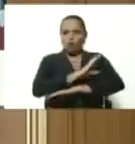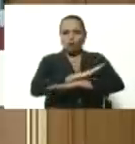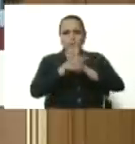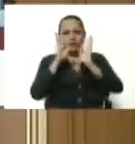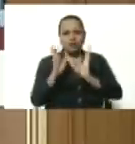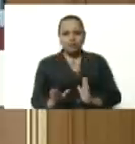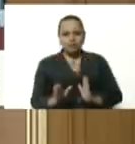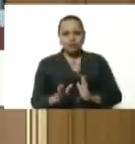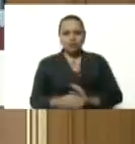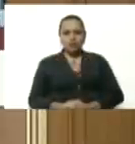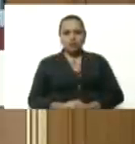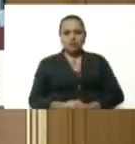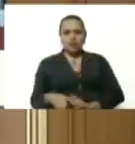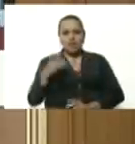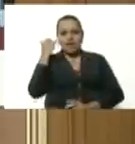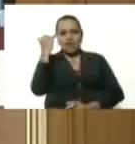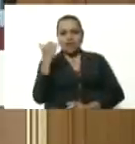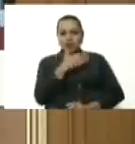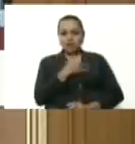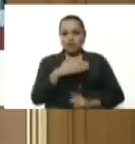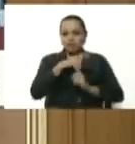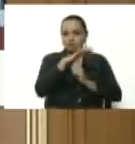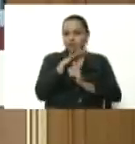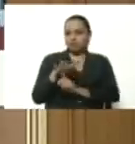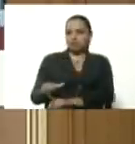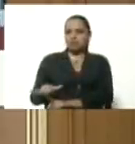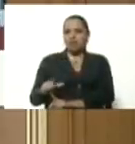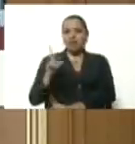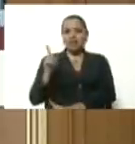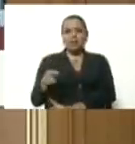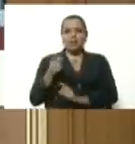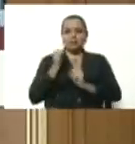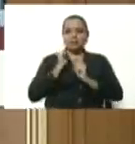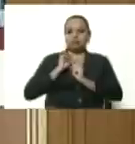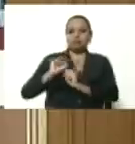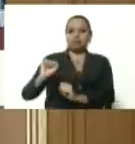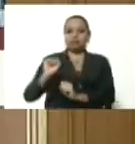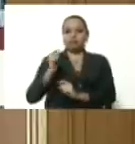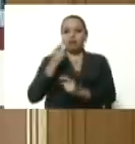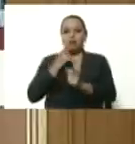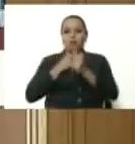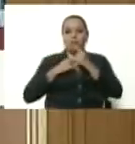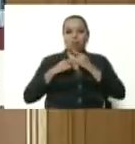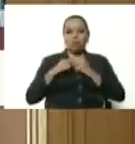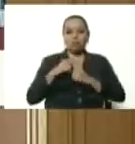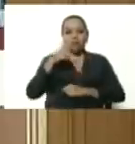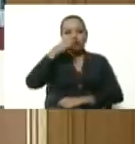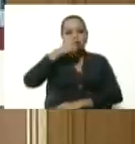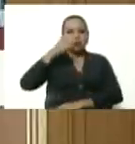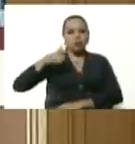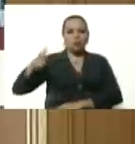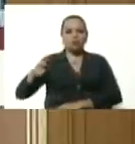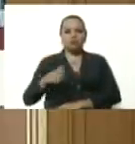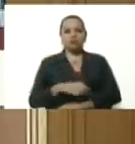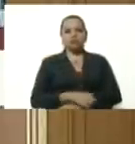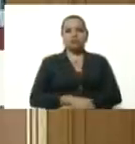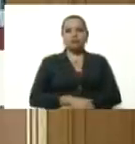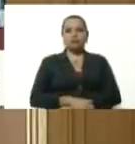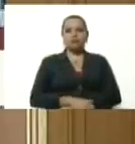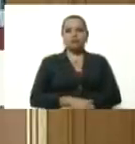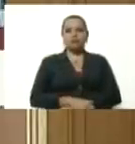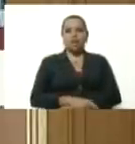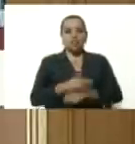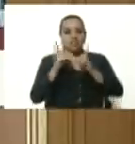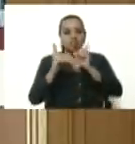posiciones supremacistas, racistas, contra los pueblos. Sus